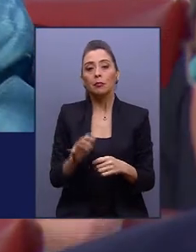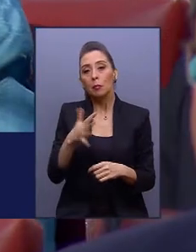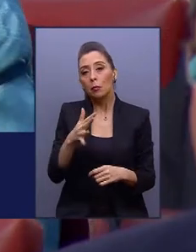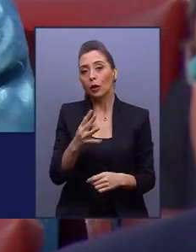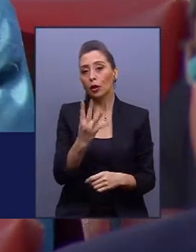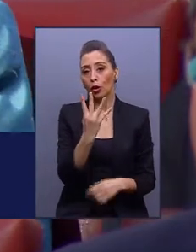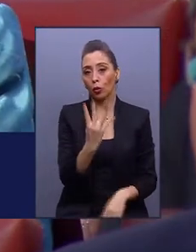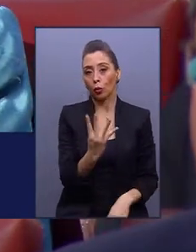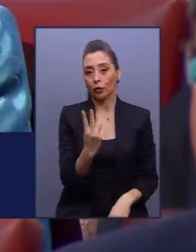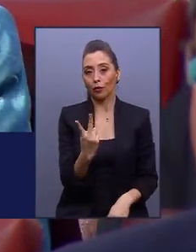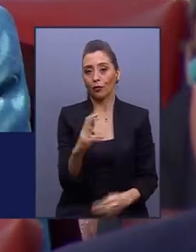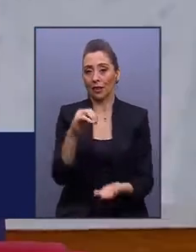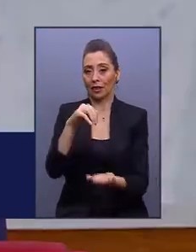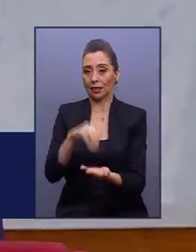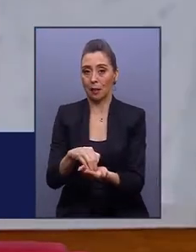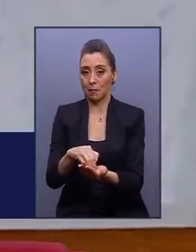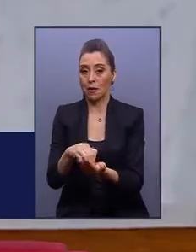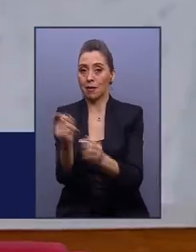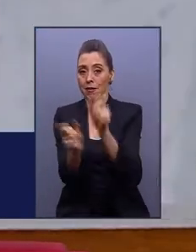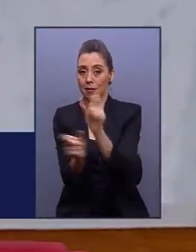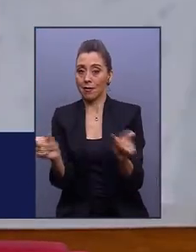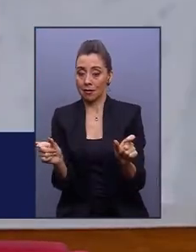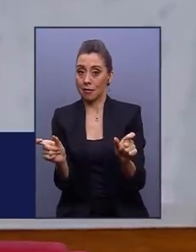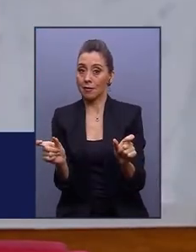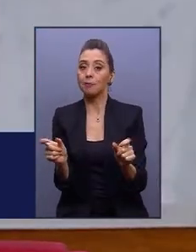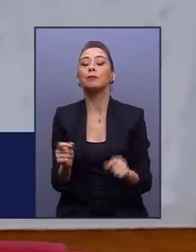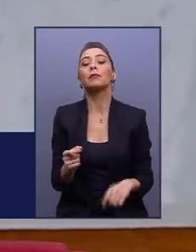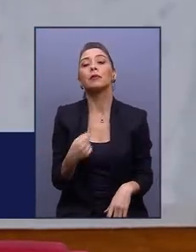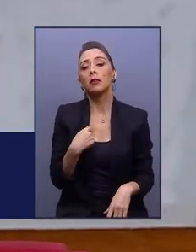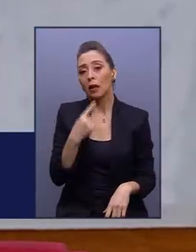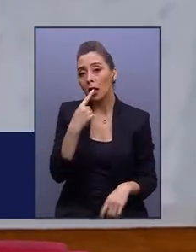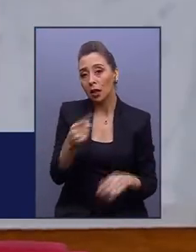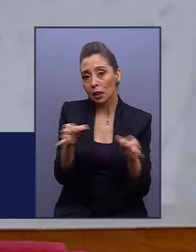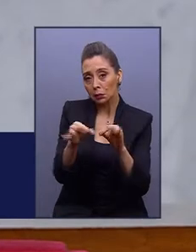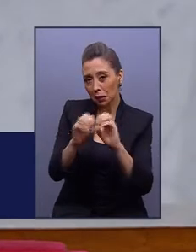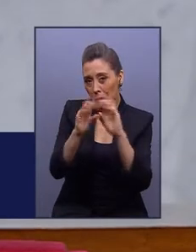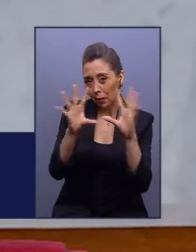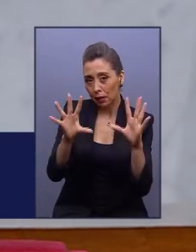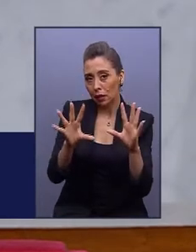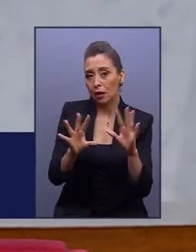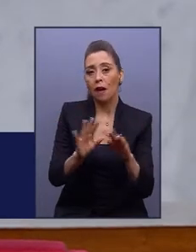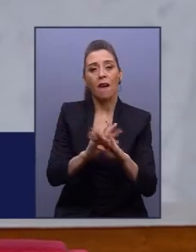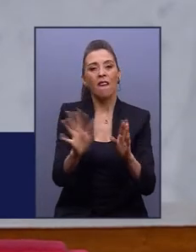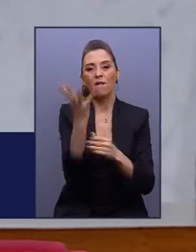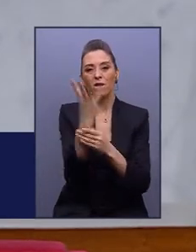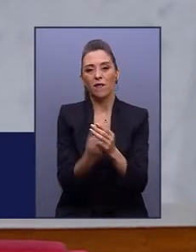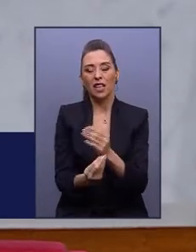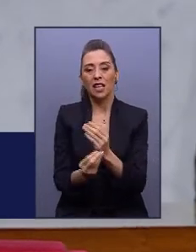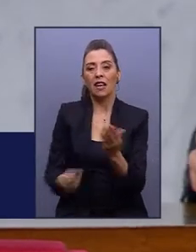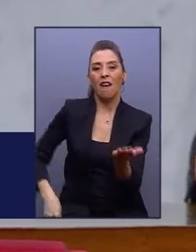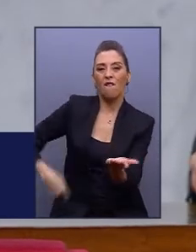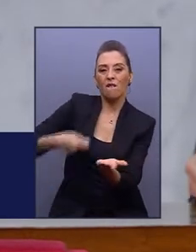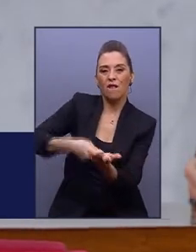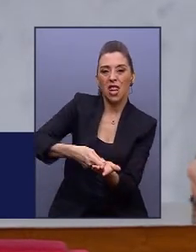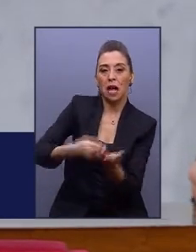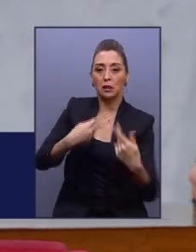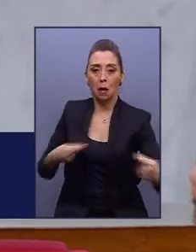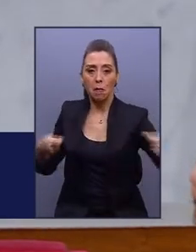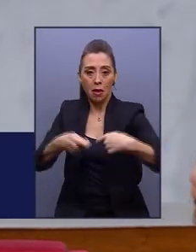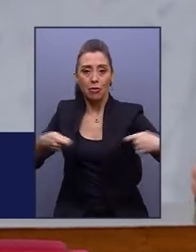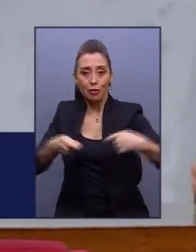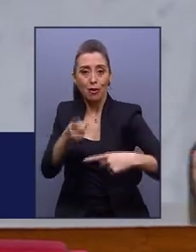cerca de 420.000. Quiero aclarar que hemos terminado el financiamiento compartido sin disminuir los recursos para